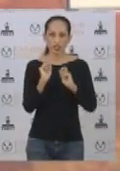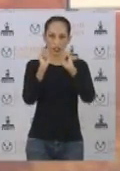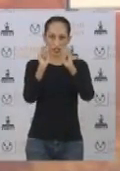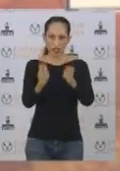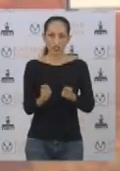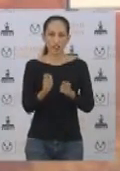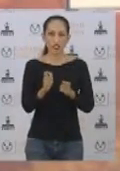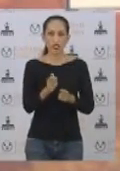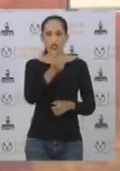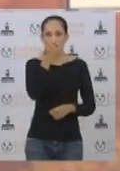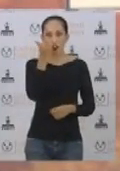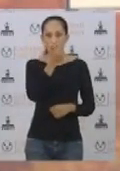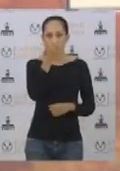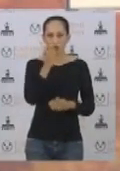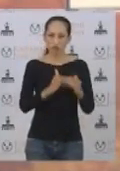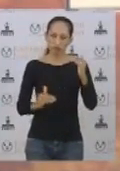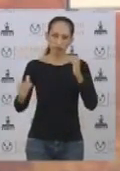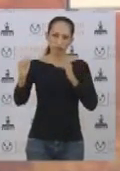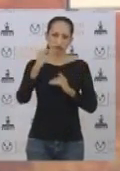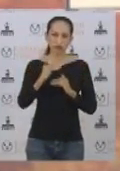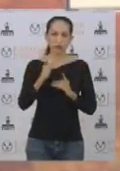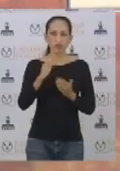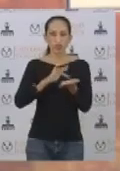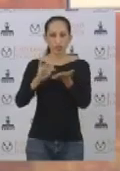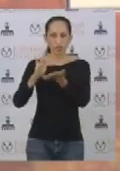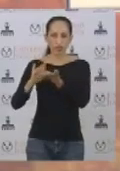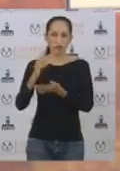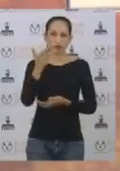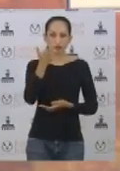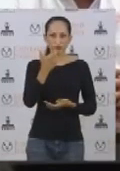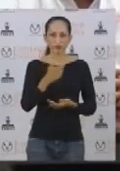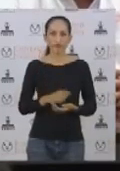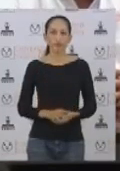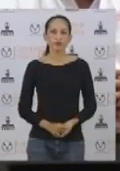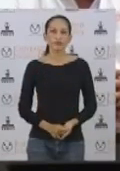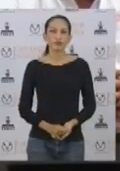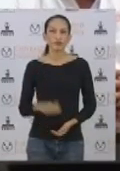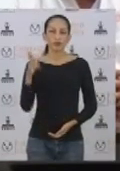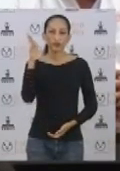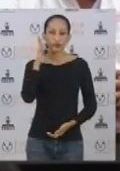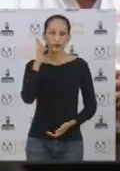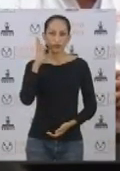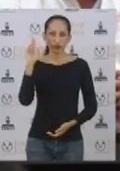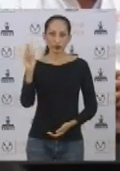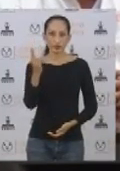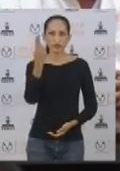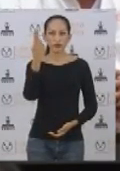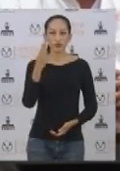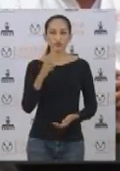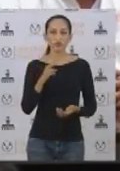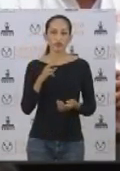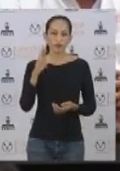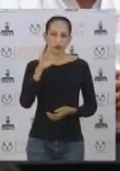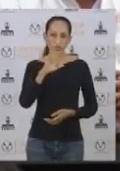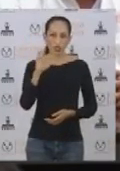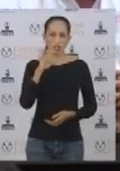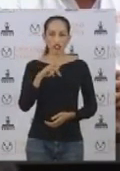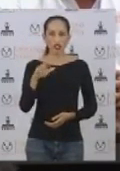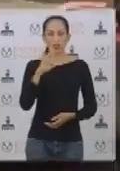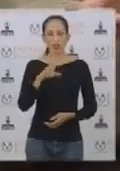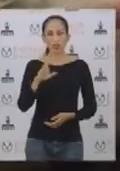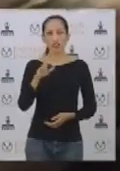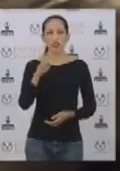entregó estímulos económicos a alumnos destacados de esta casa de estudios. El rector de la Universidad Autónoma de Tamaulipas, Enrique Etienne